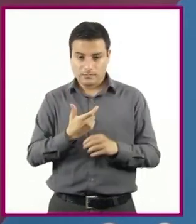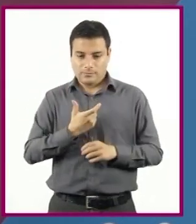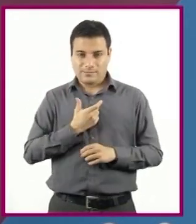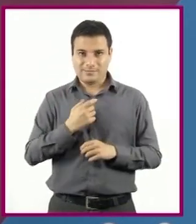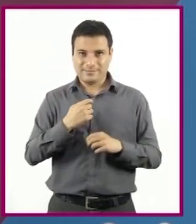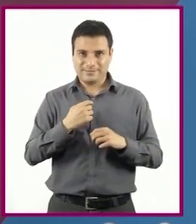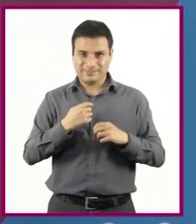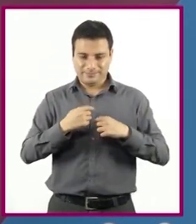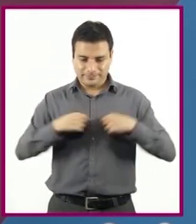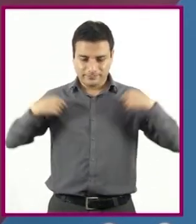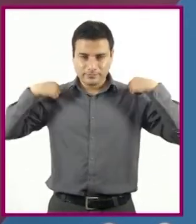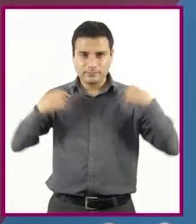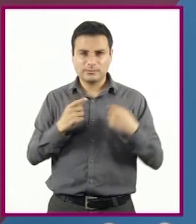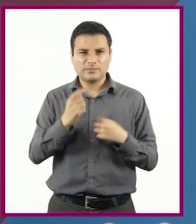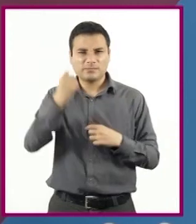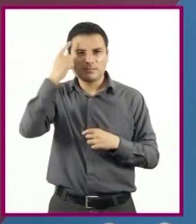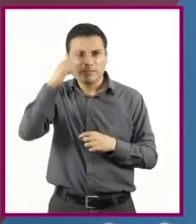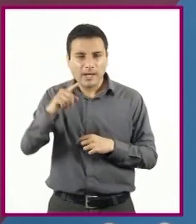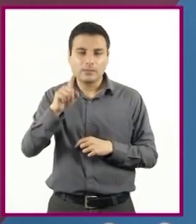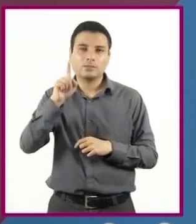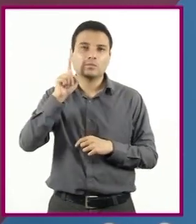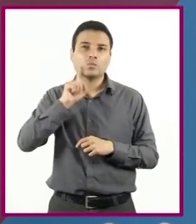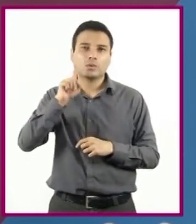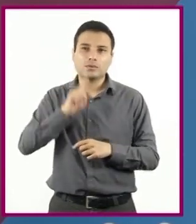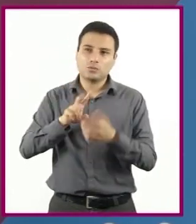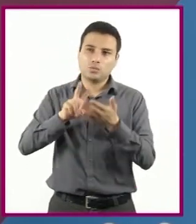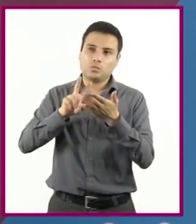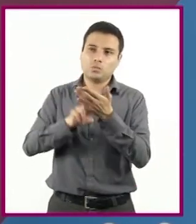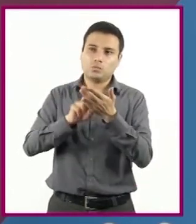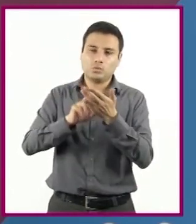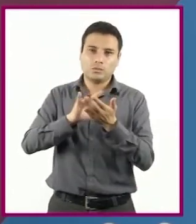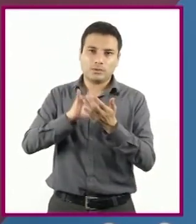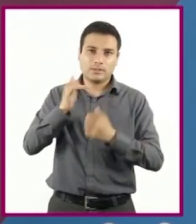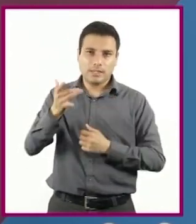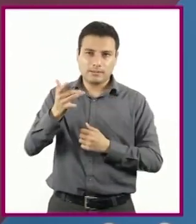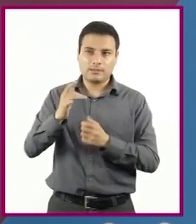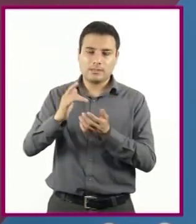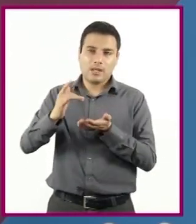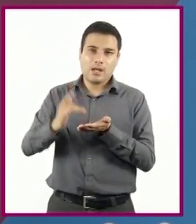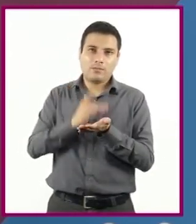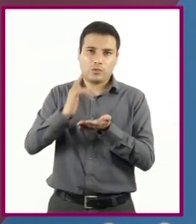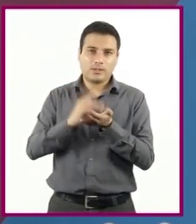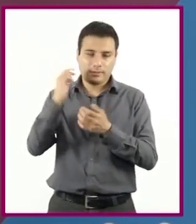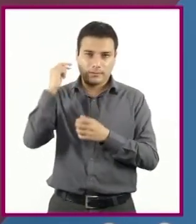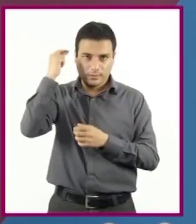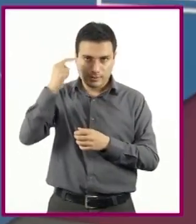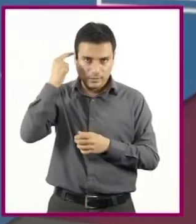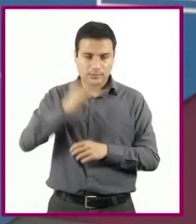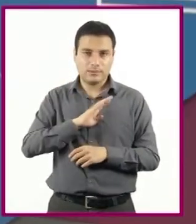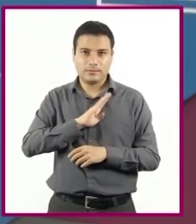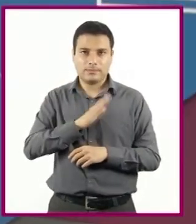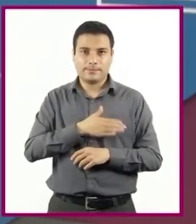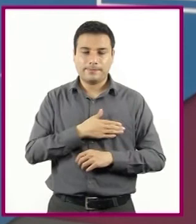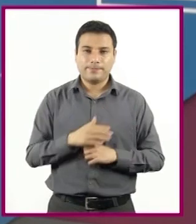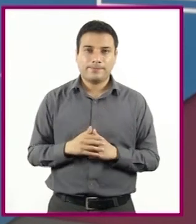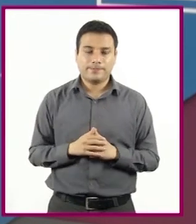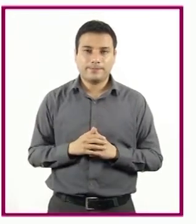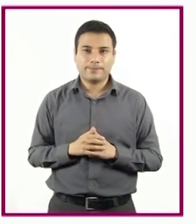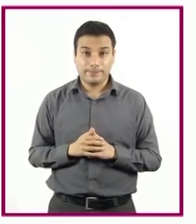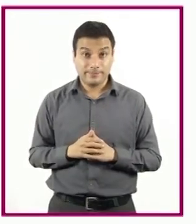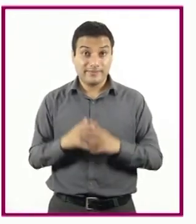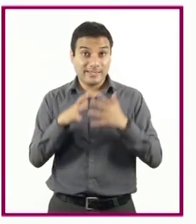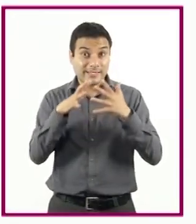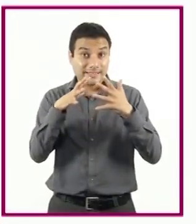aquellas que demostraran su fidelidad a la corona con el premio de la fidelidad de las americanas. Durante la